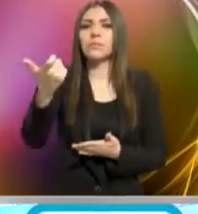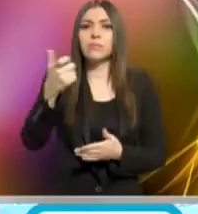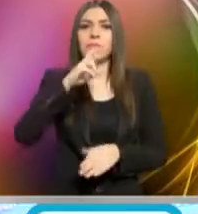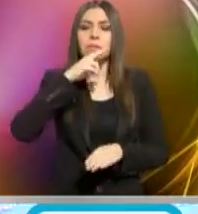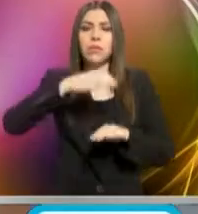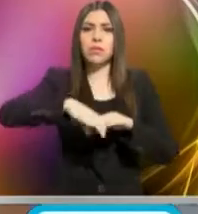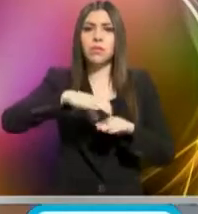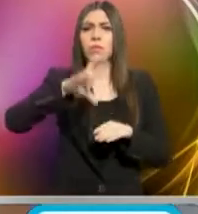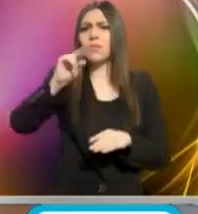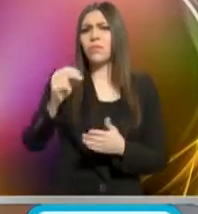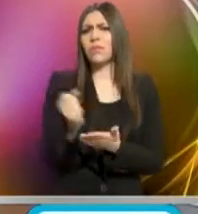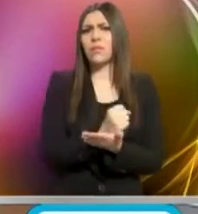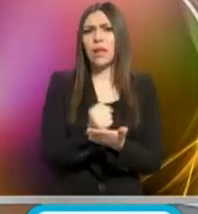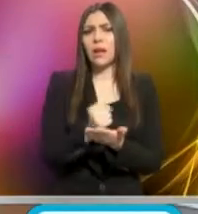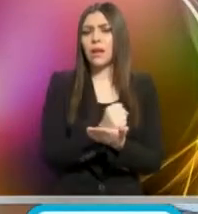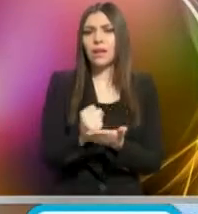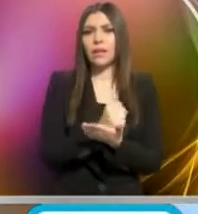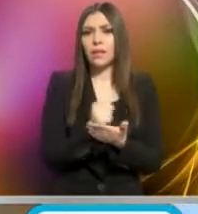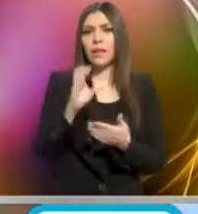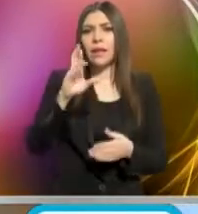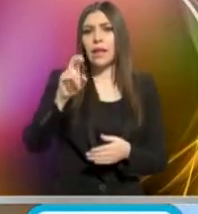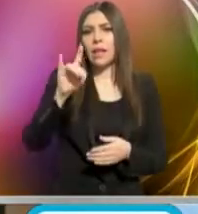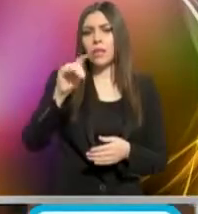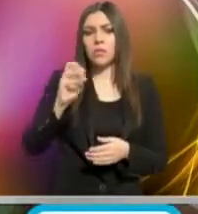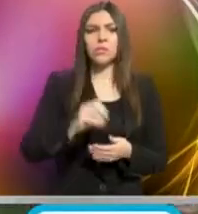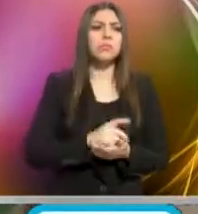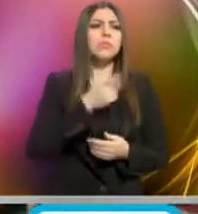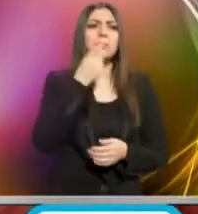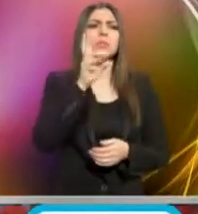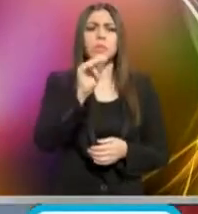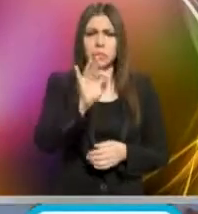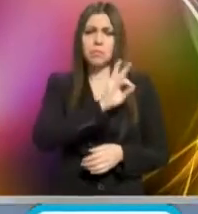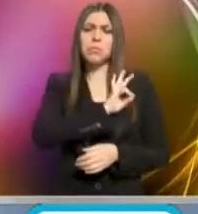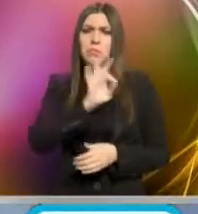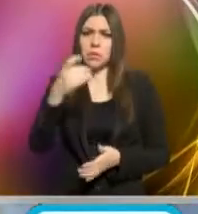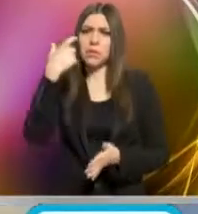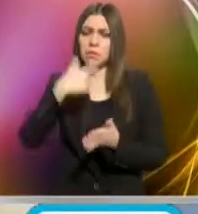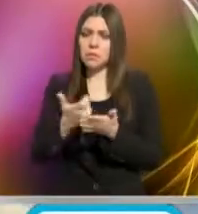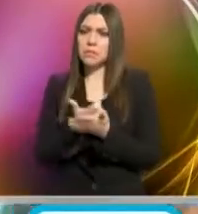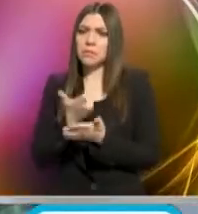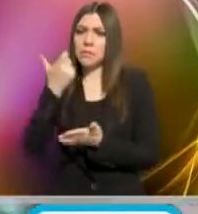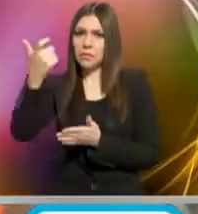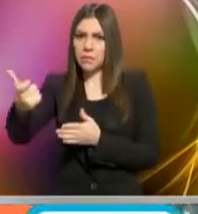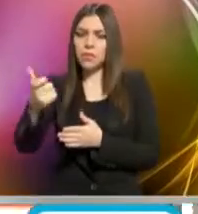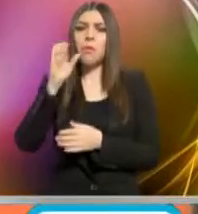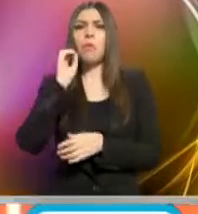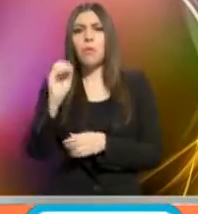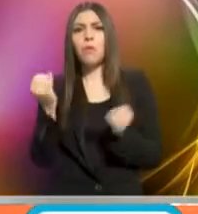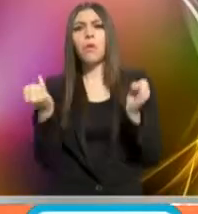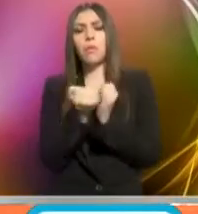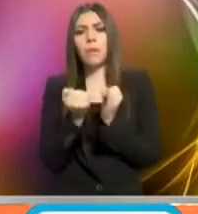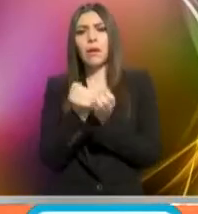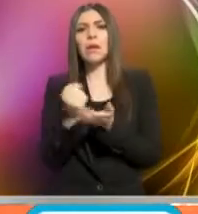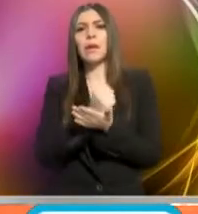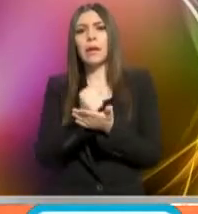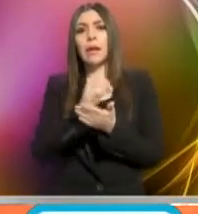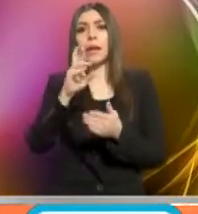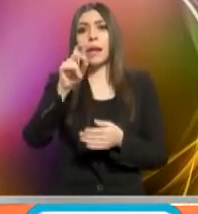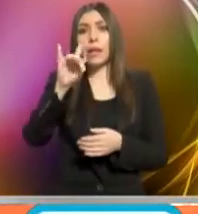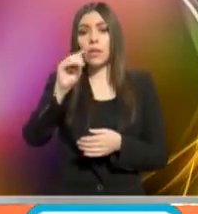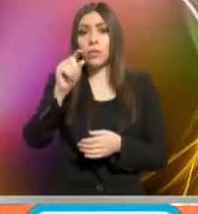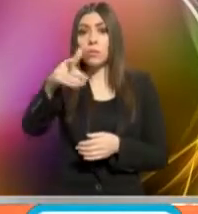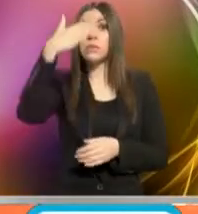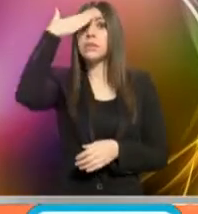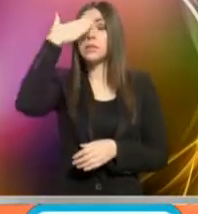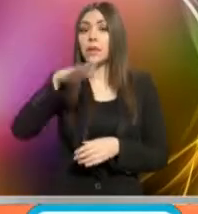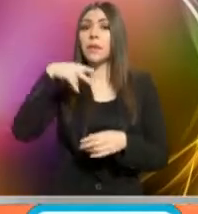crédito. No, o sea, puedes comprar dinero en efectivo, que es dinero que sí tienes, y puedes comprar con tarjeta de crédito si sabes que vas a pagarlo